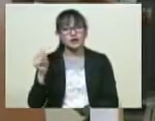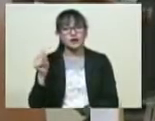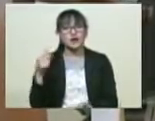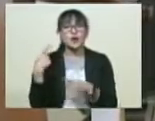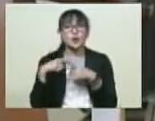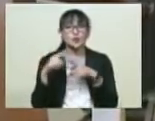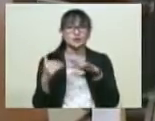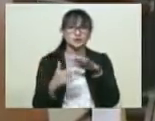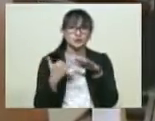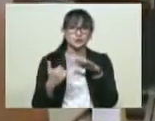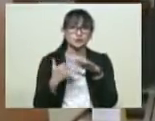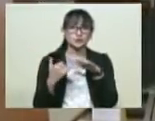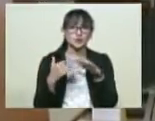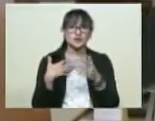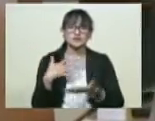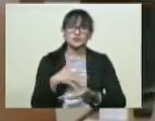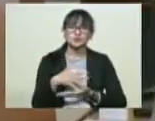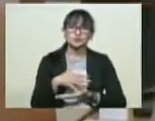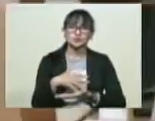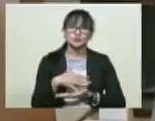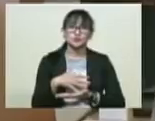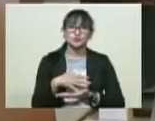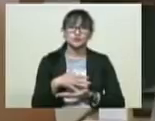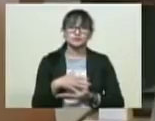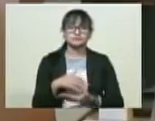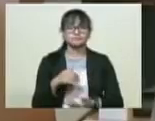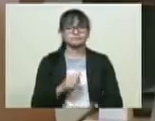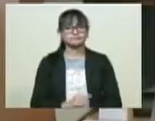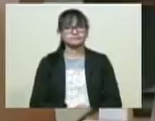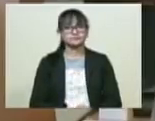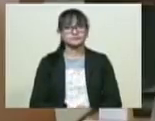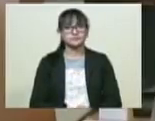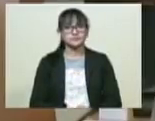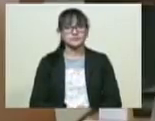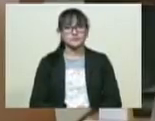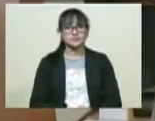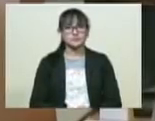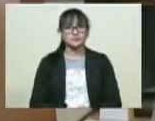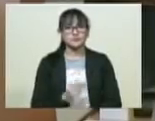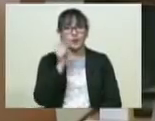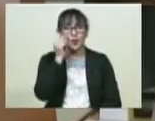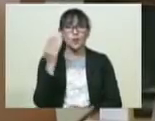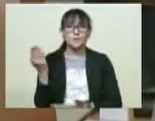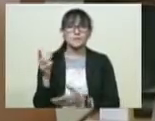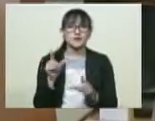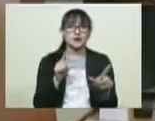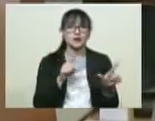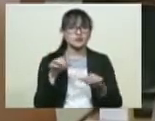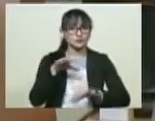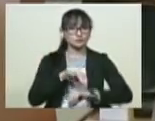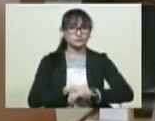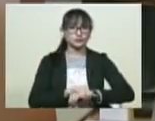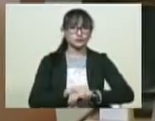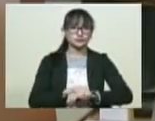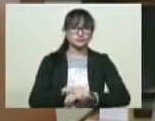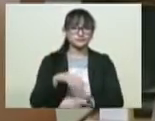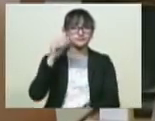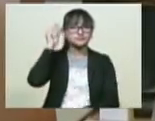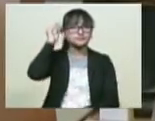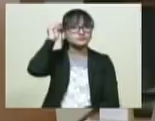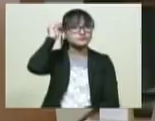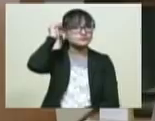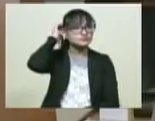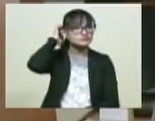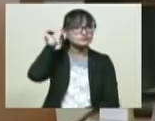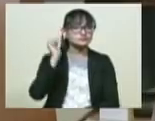para causar zozobra en nuestra población. Este ciudadano fue capturado.